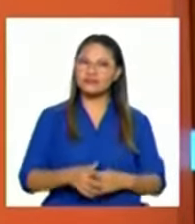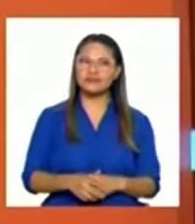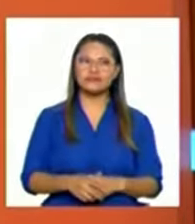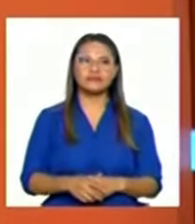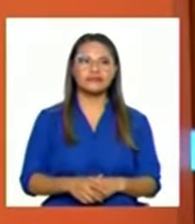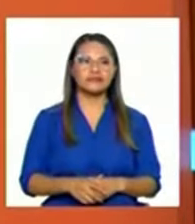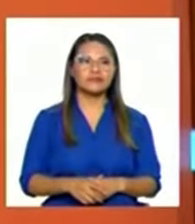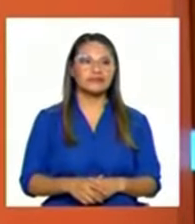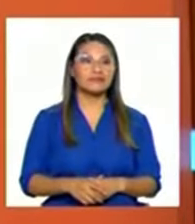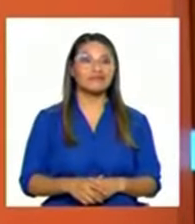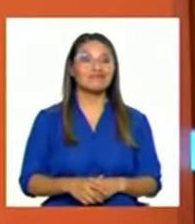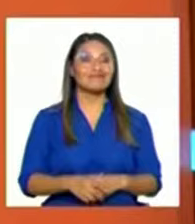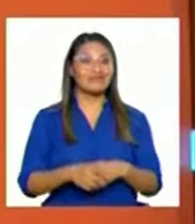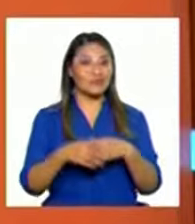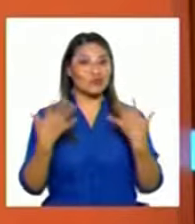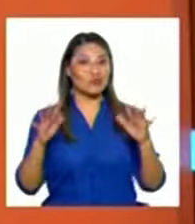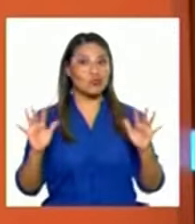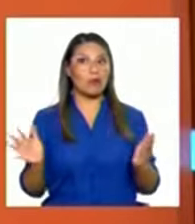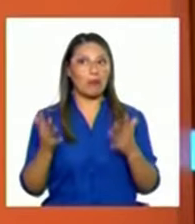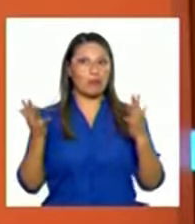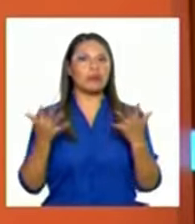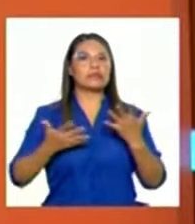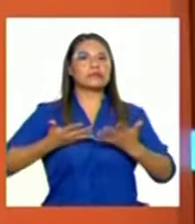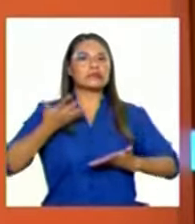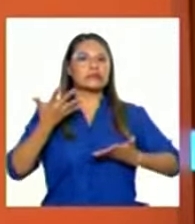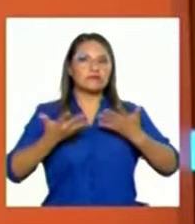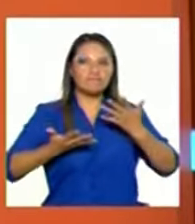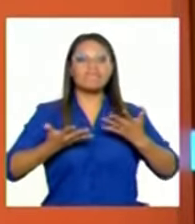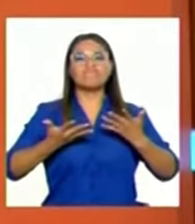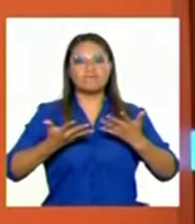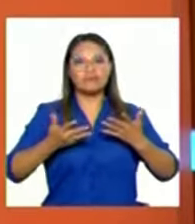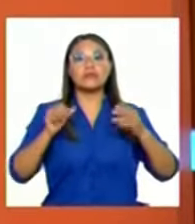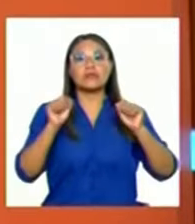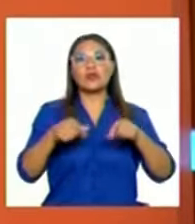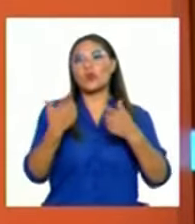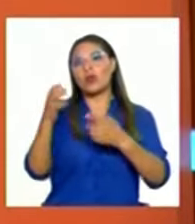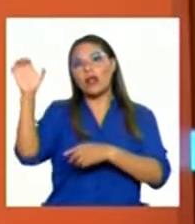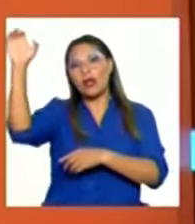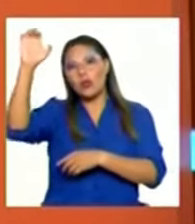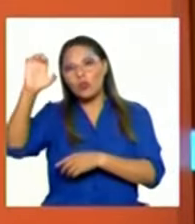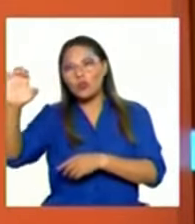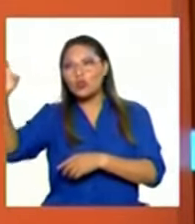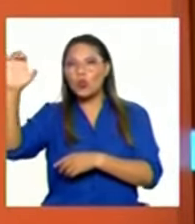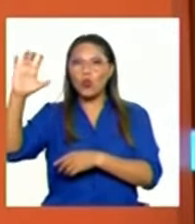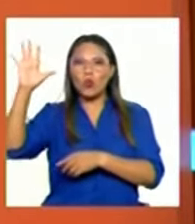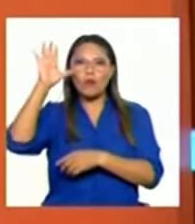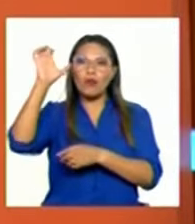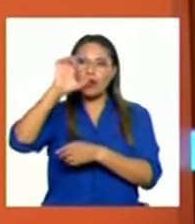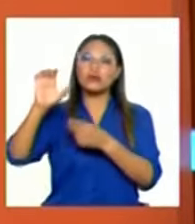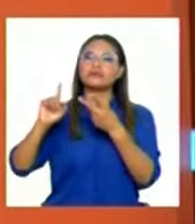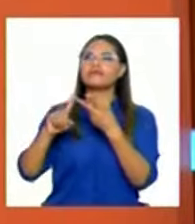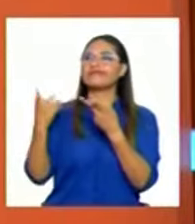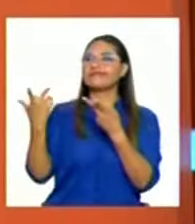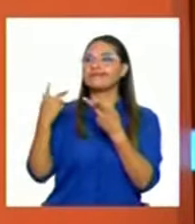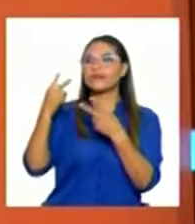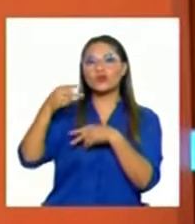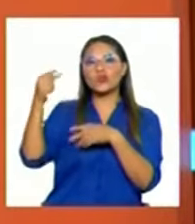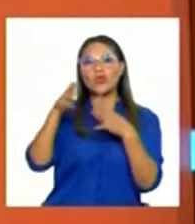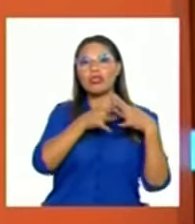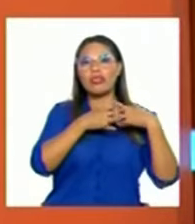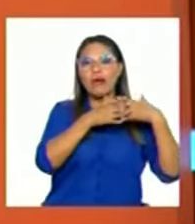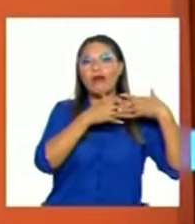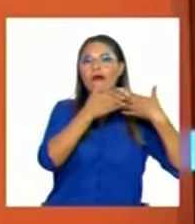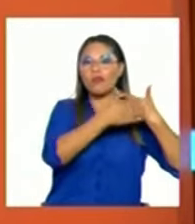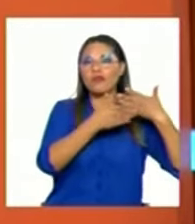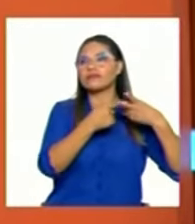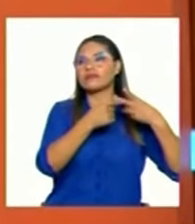Hay un fervor de todas maneras, pero es verdad que hay que reconocer que en Europa, en América, en Norteamérica, en